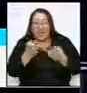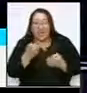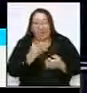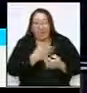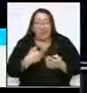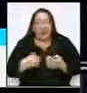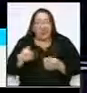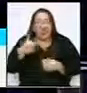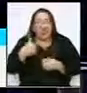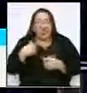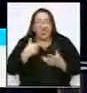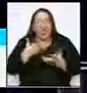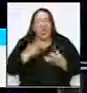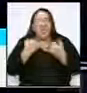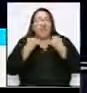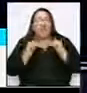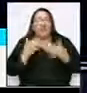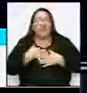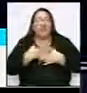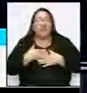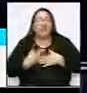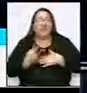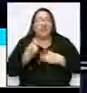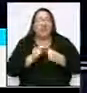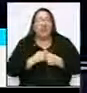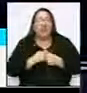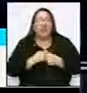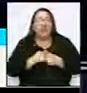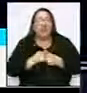presidencialismo es la interdependencia por coordinación.